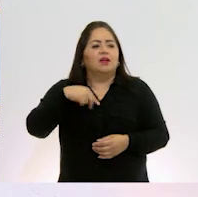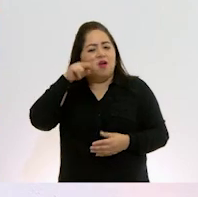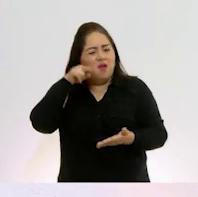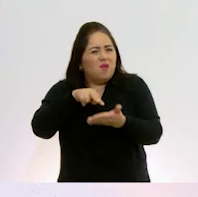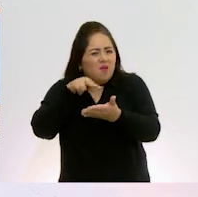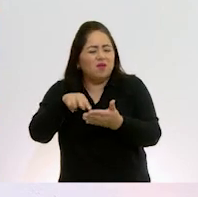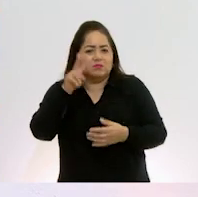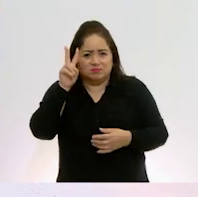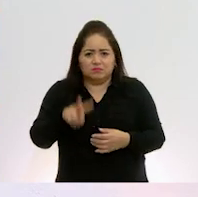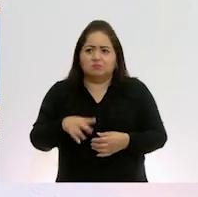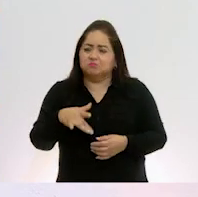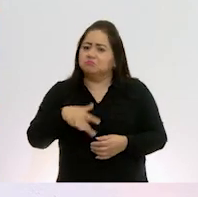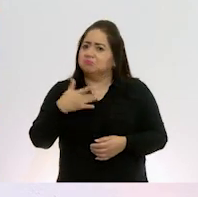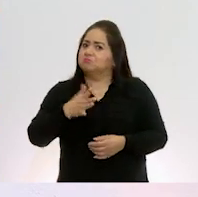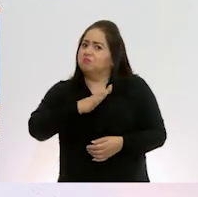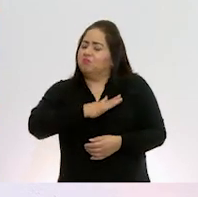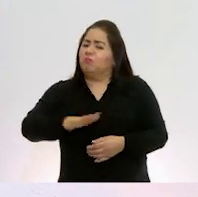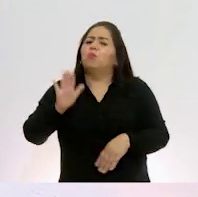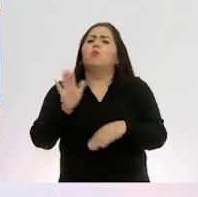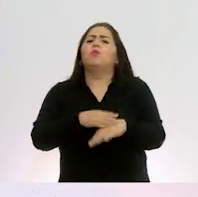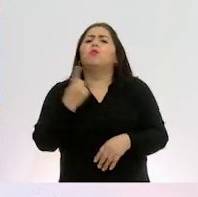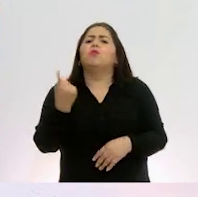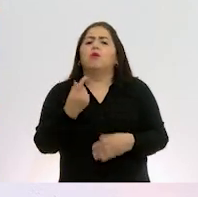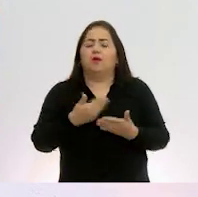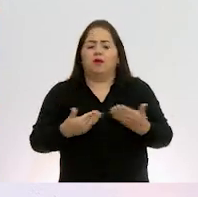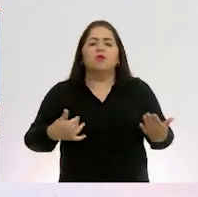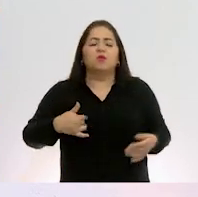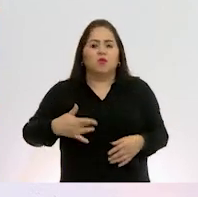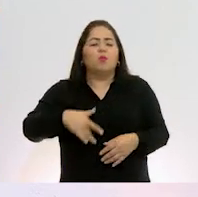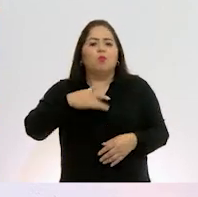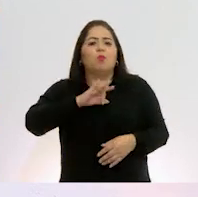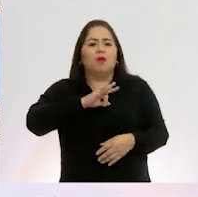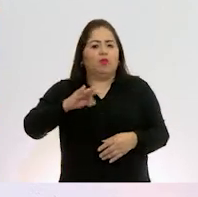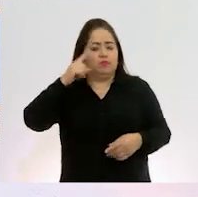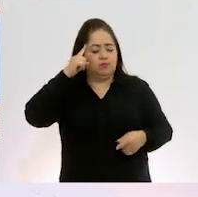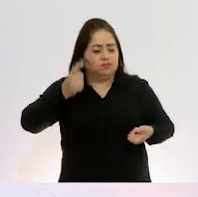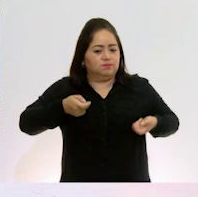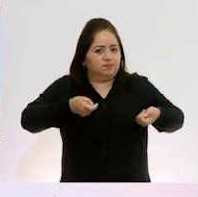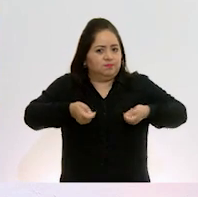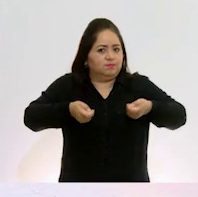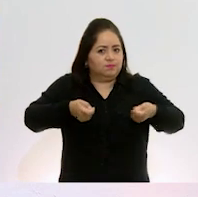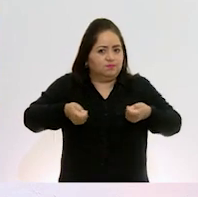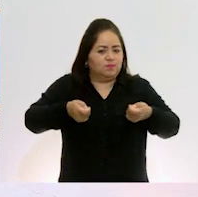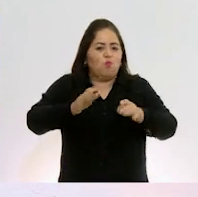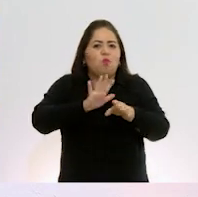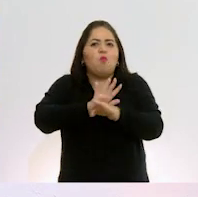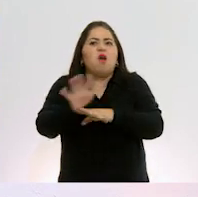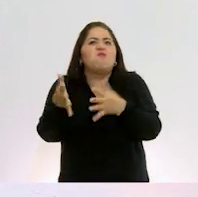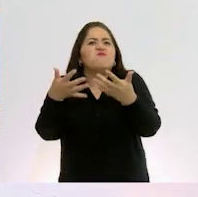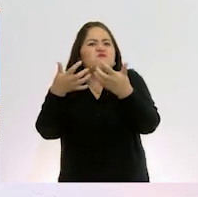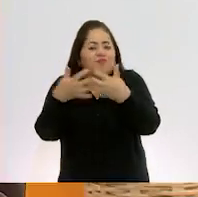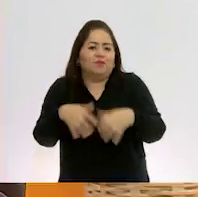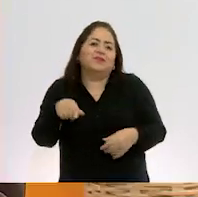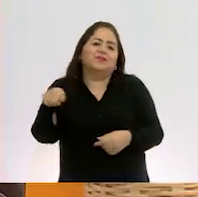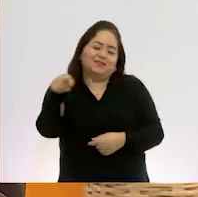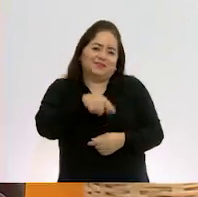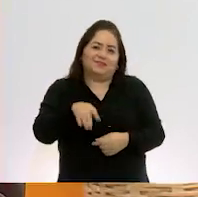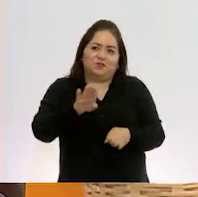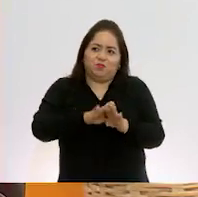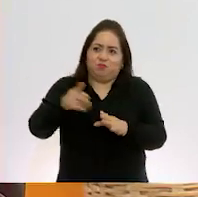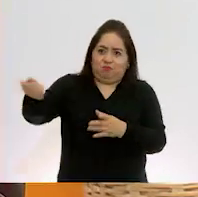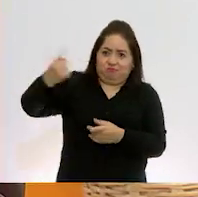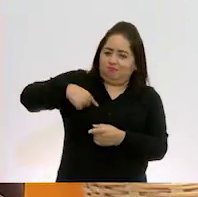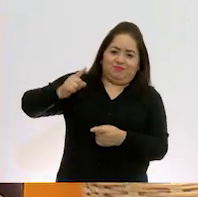visto, me parece fantástico porque ahora creo que puedo tener un poco más de control sobre las emociones y que ellas no me dominen a